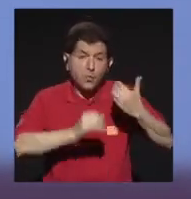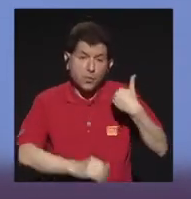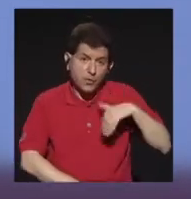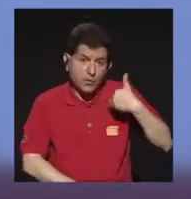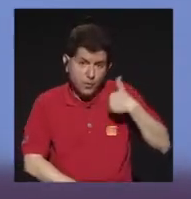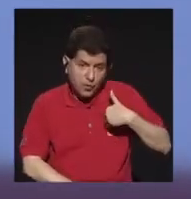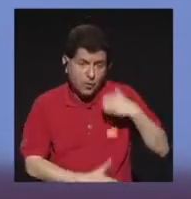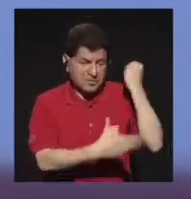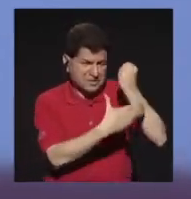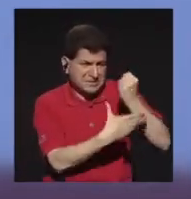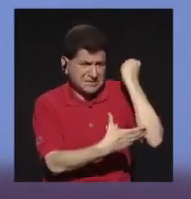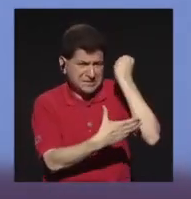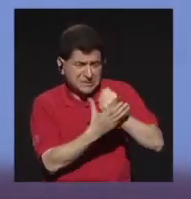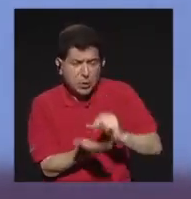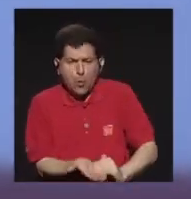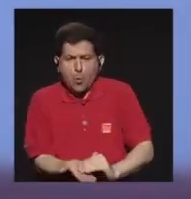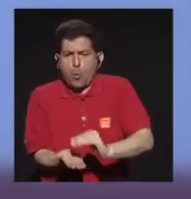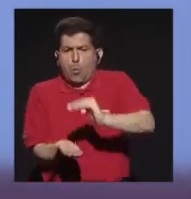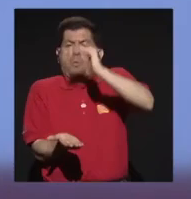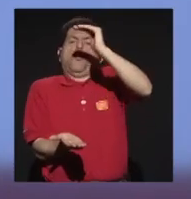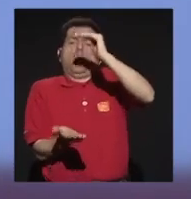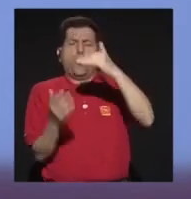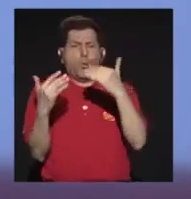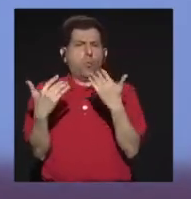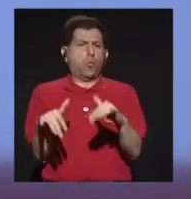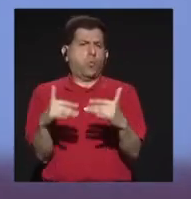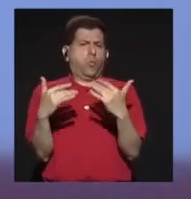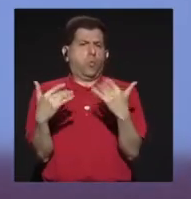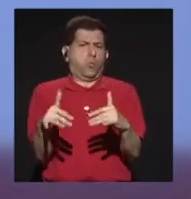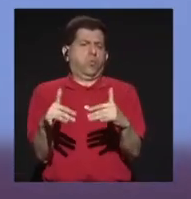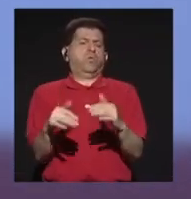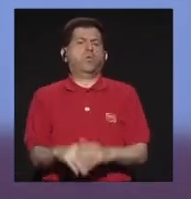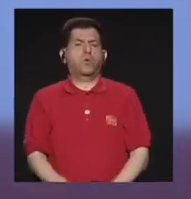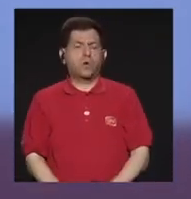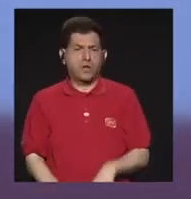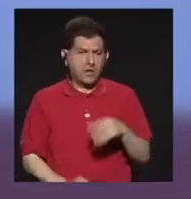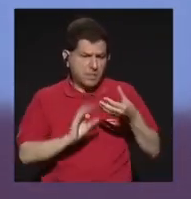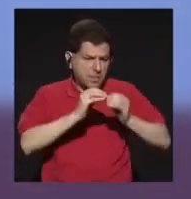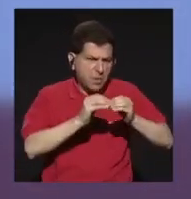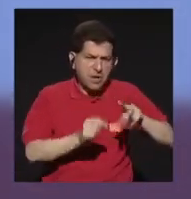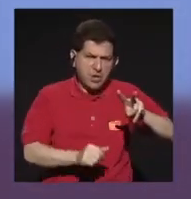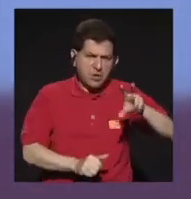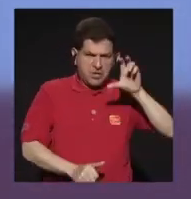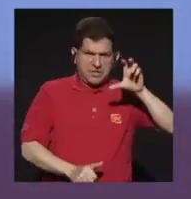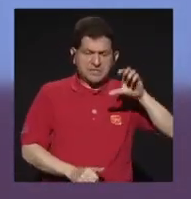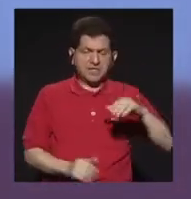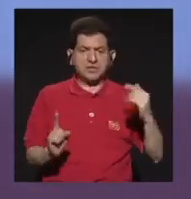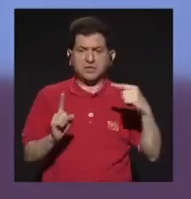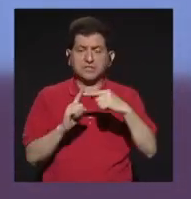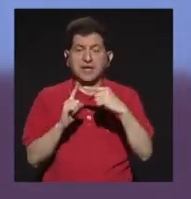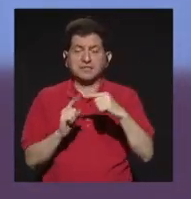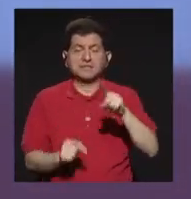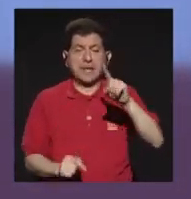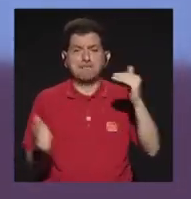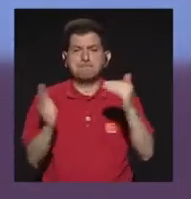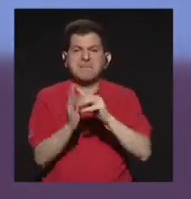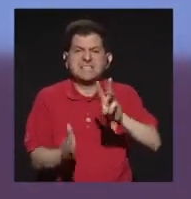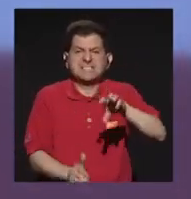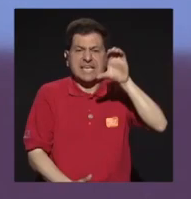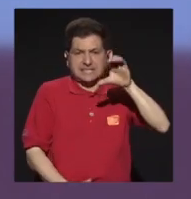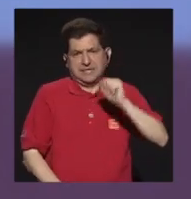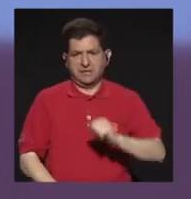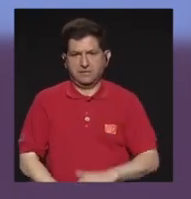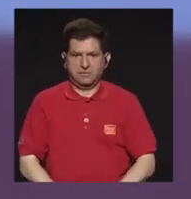hombres asesinados se incrementa considerablemente pasa de un número de 300 a 1600 o sea